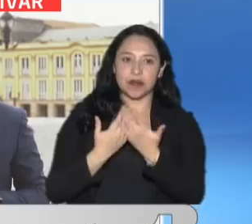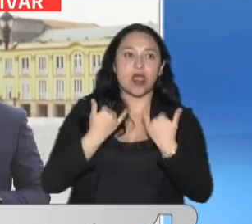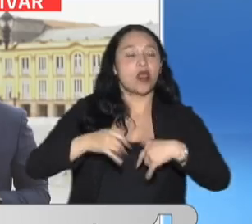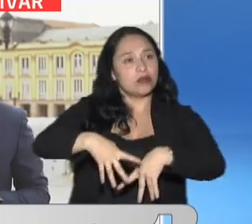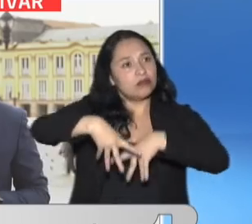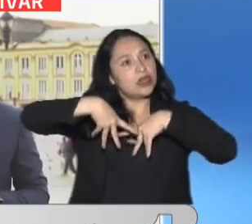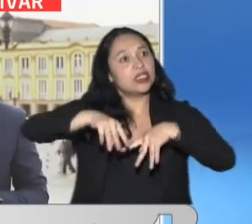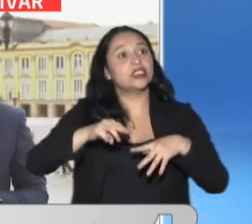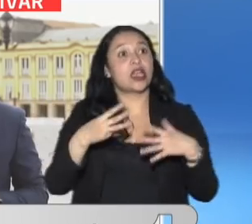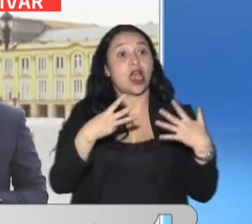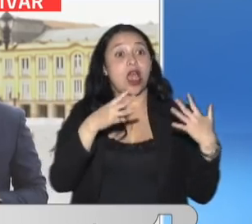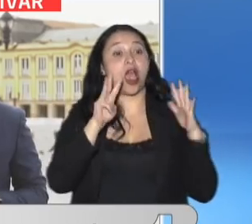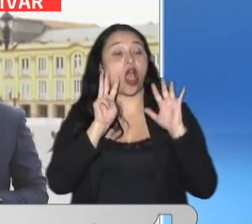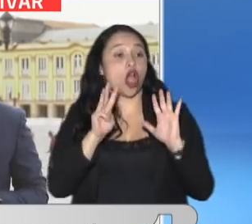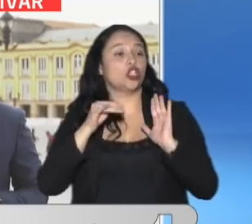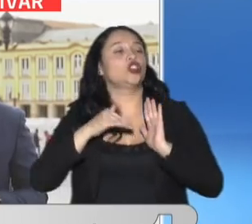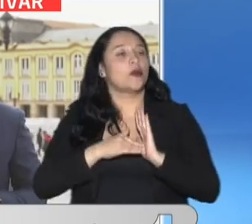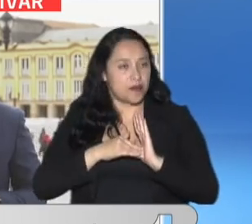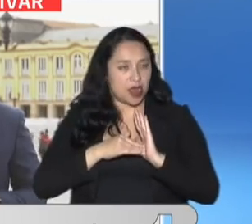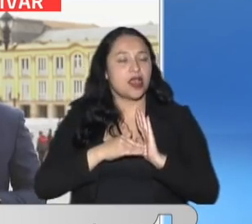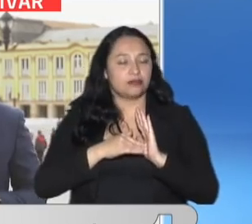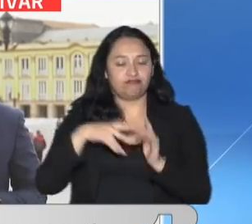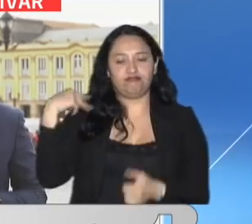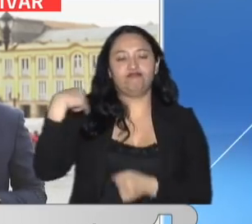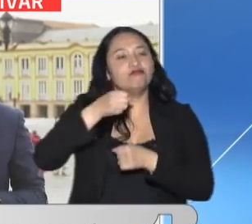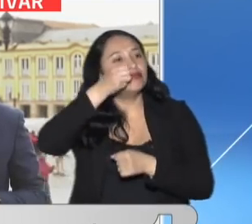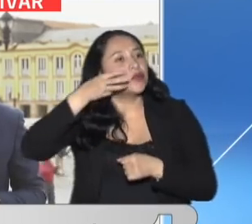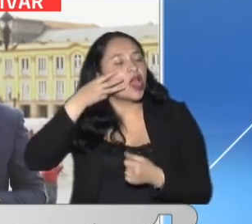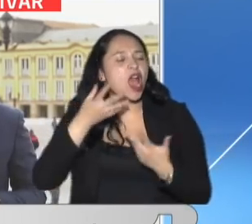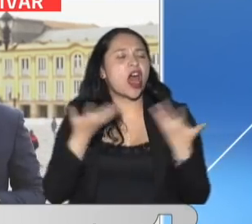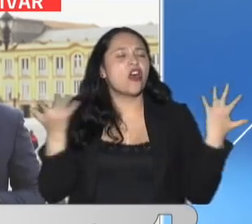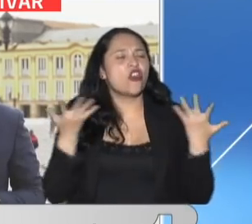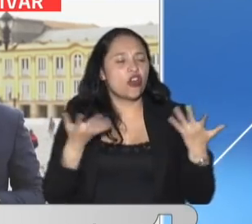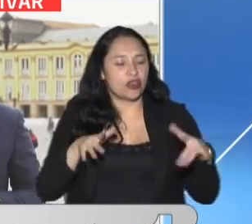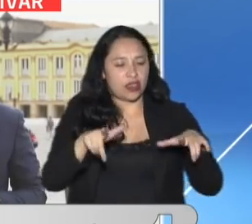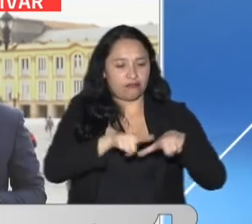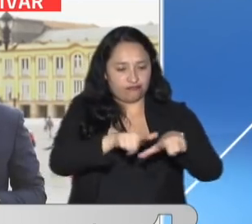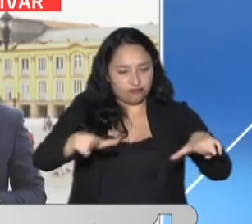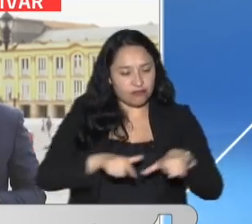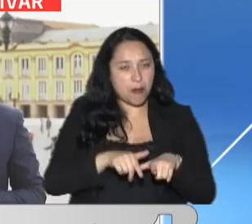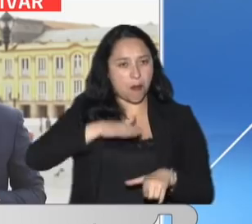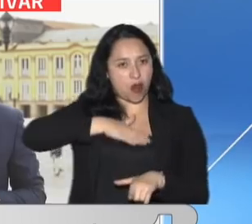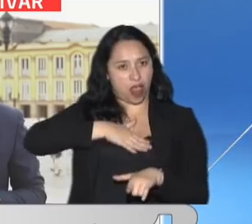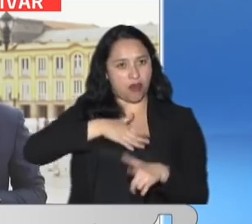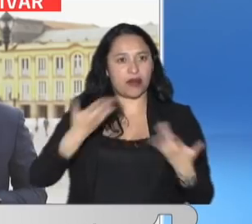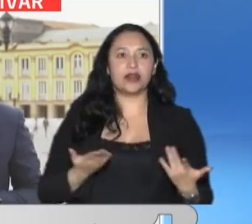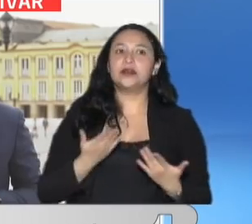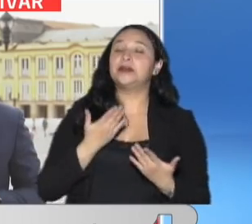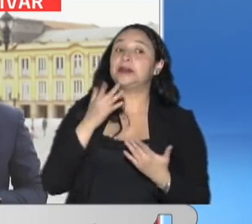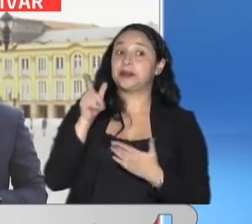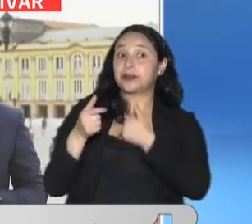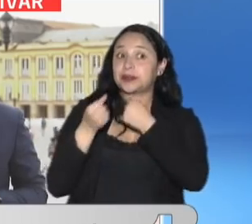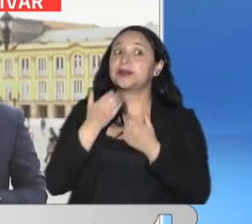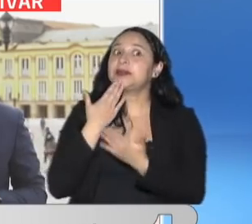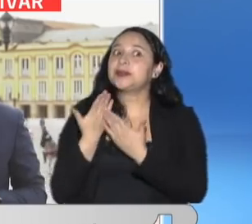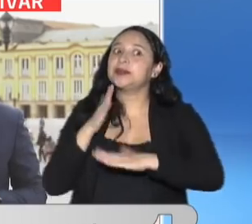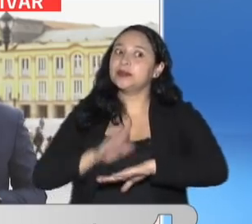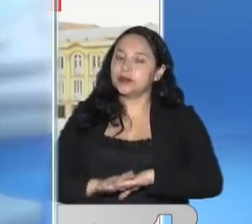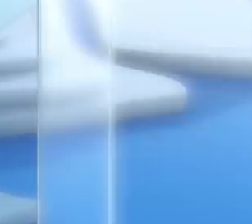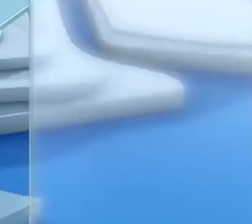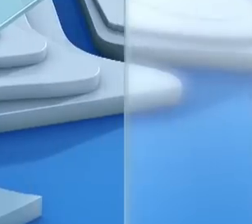más de 8.000 indígenas sigue su rumbo a la Plaza de Bolívar. Estil Vengas, muy buenas tardes. ¿Cuál es el ambiente allí en el centro de la